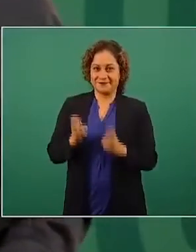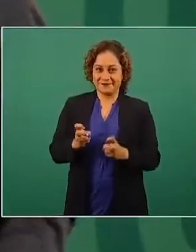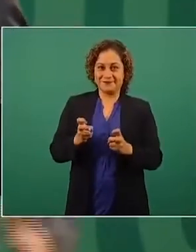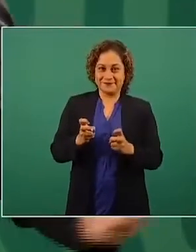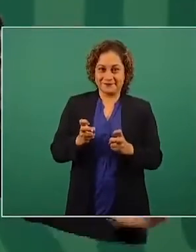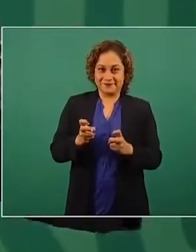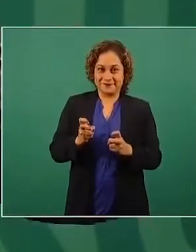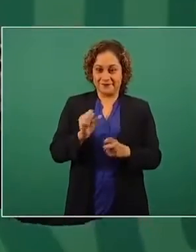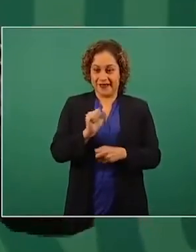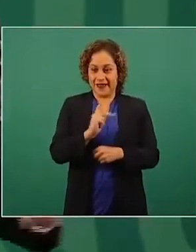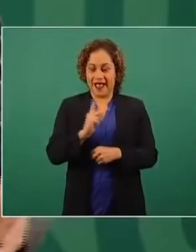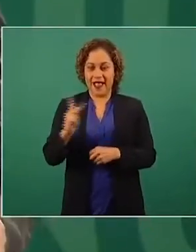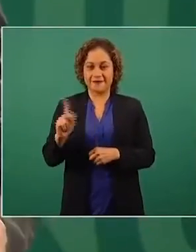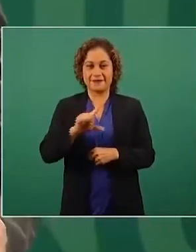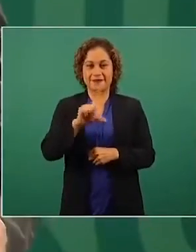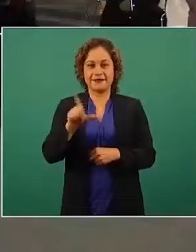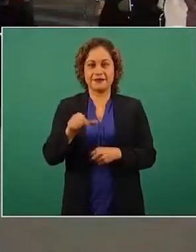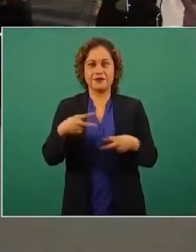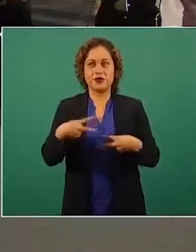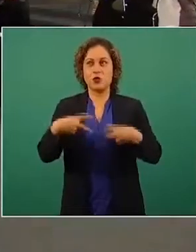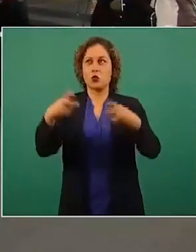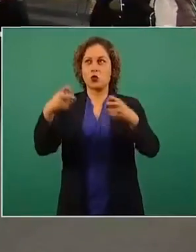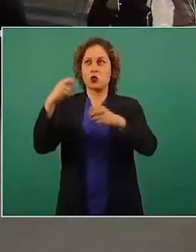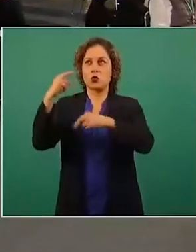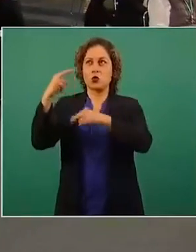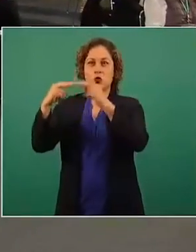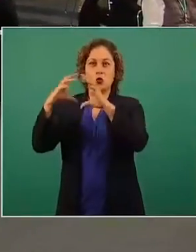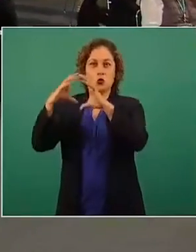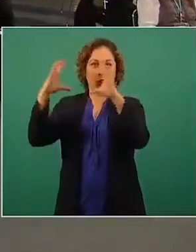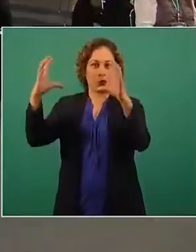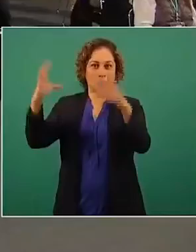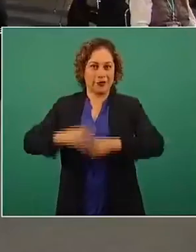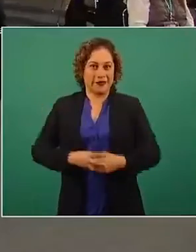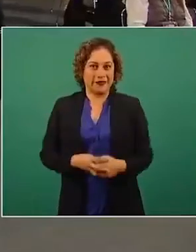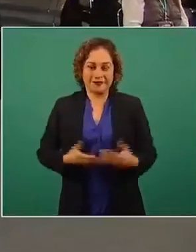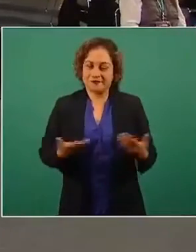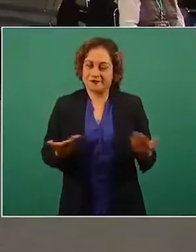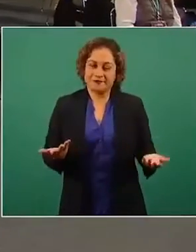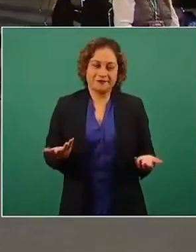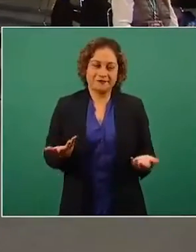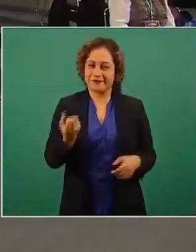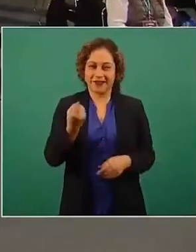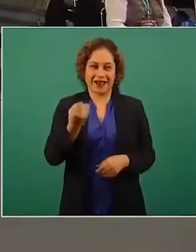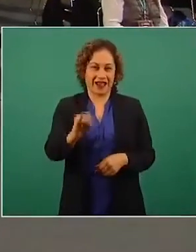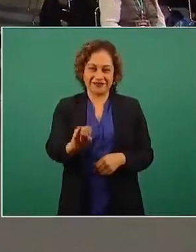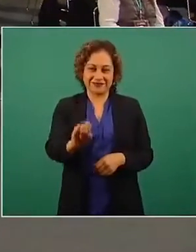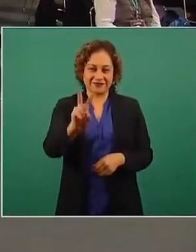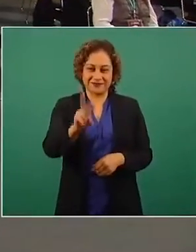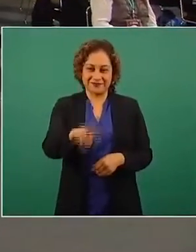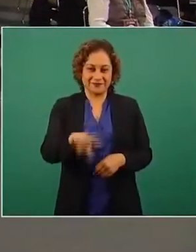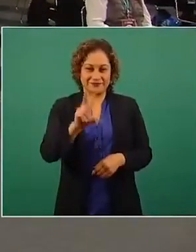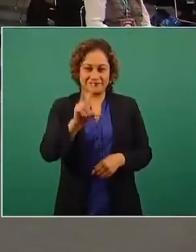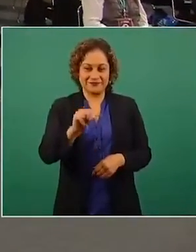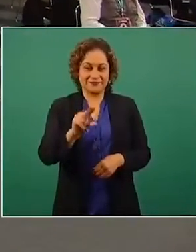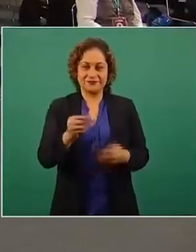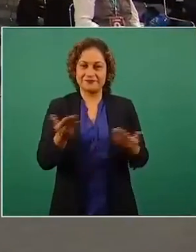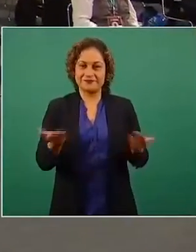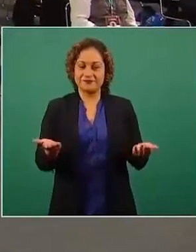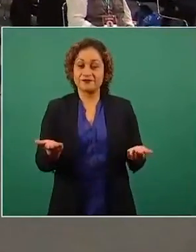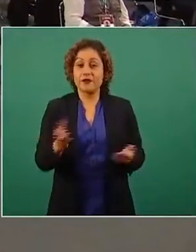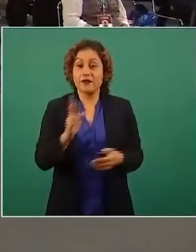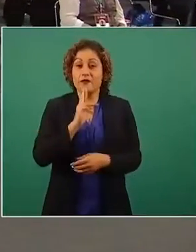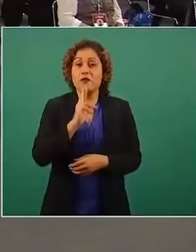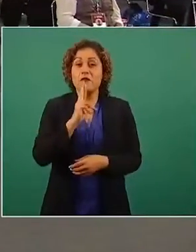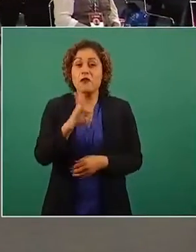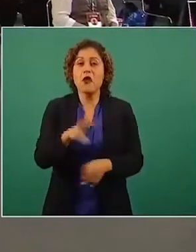Pues no es así, ya esto ya es otra cosa. Lo mejor es hacer la vida